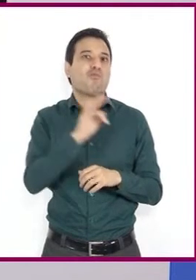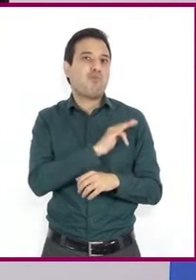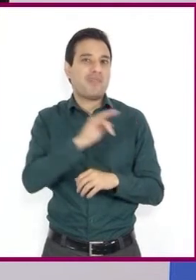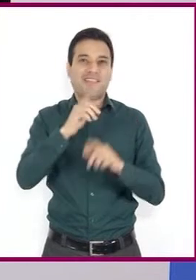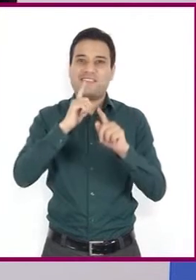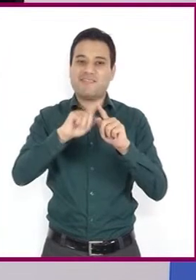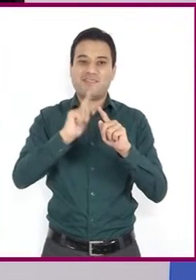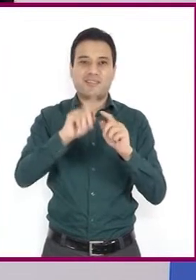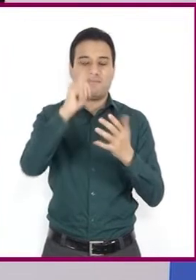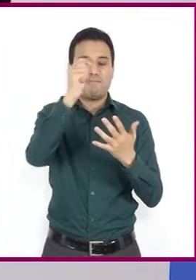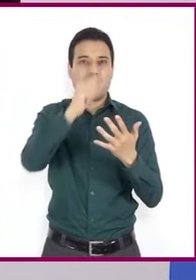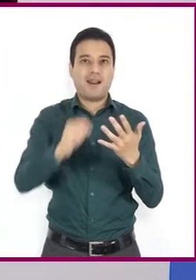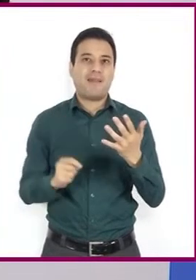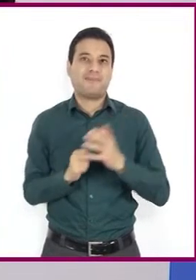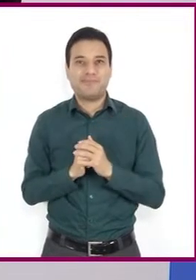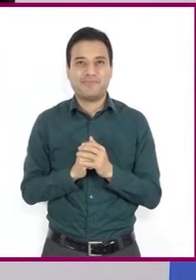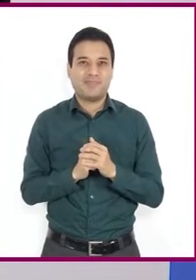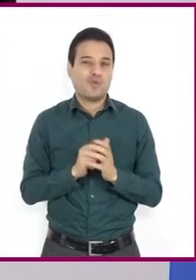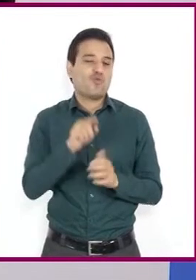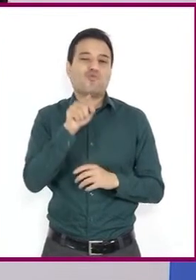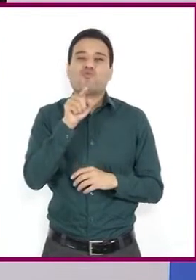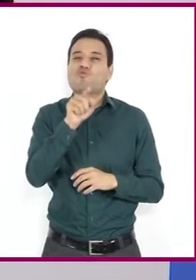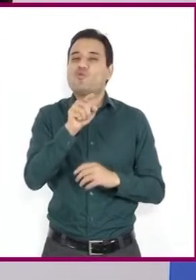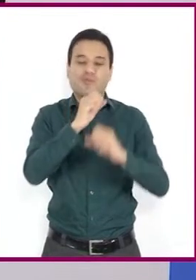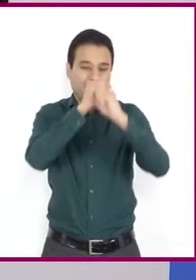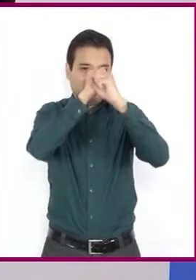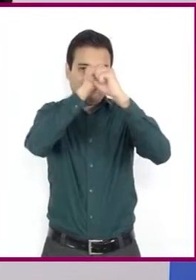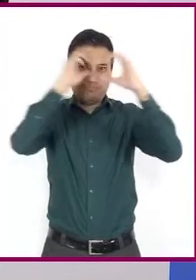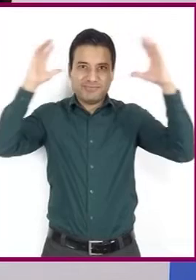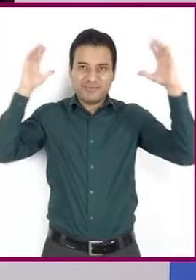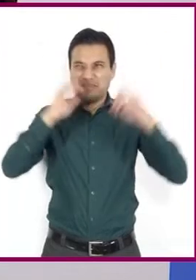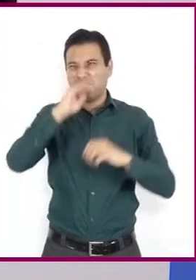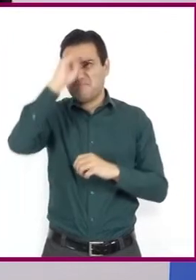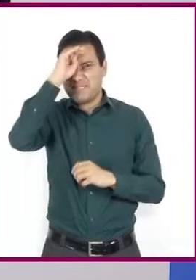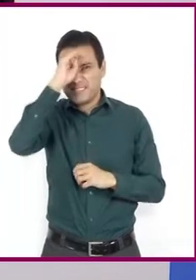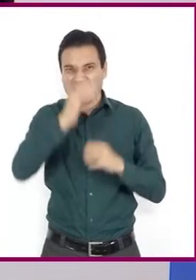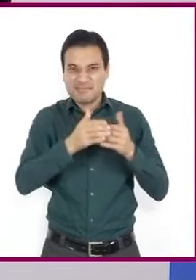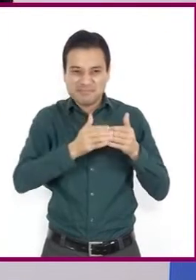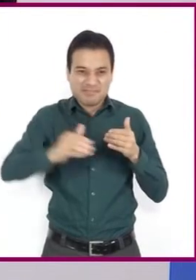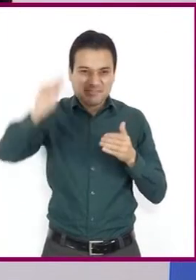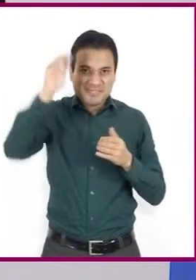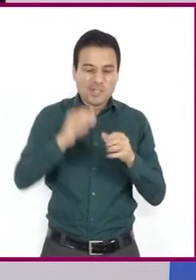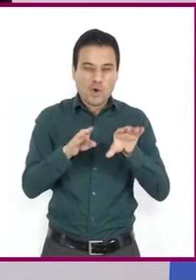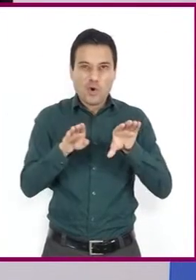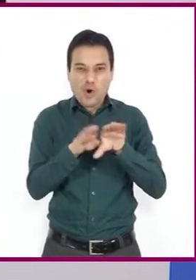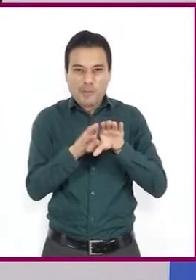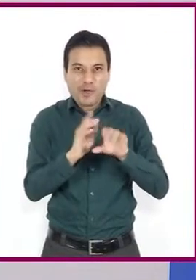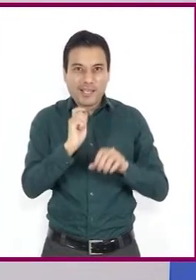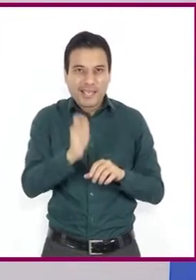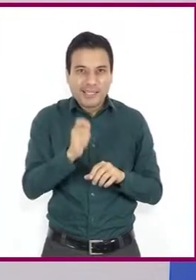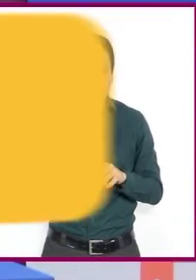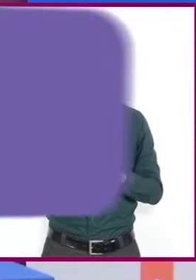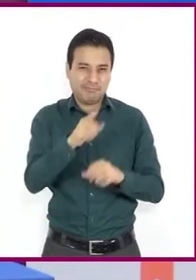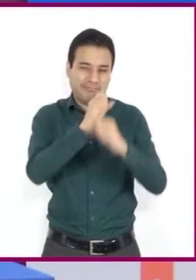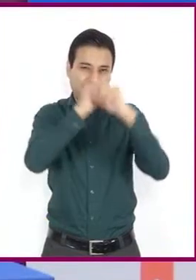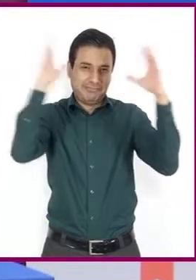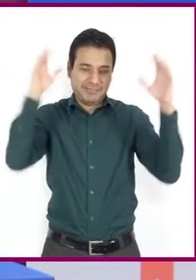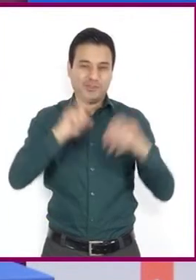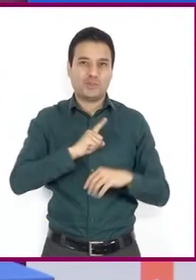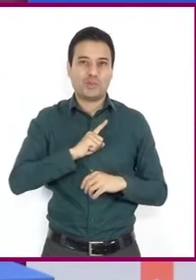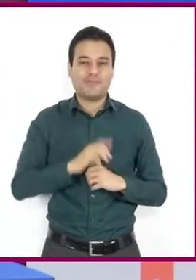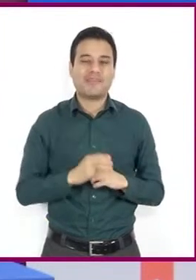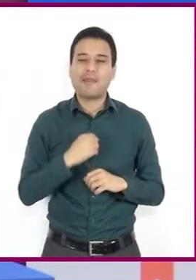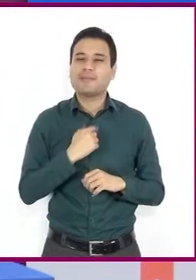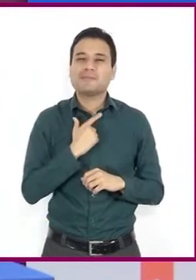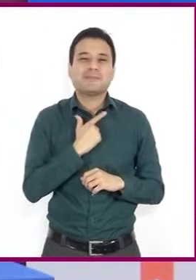los cuales hacen que nuestra imaginación vuele y se intuya cuál fue el destino de los personajes. A mí me gustan mucho